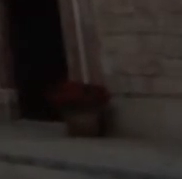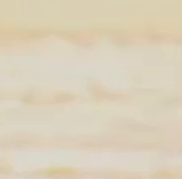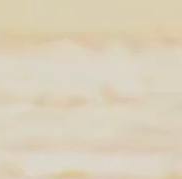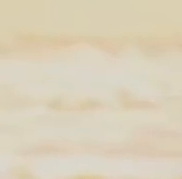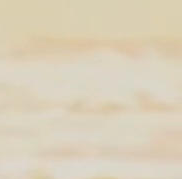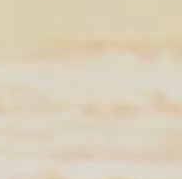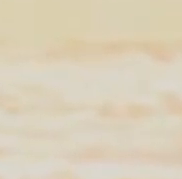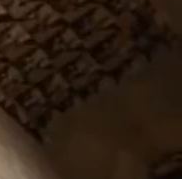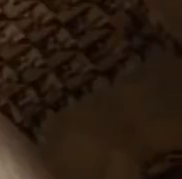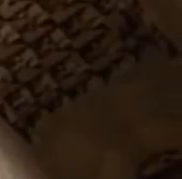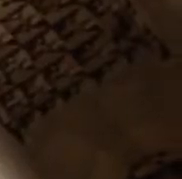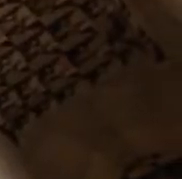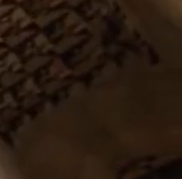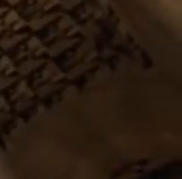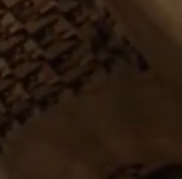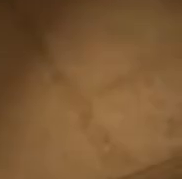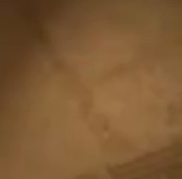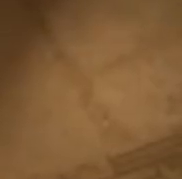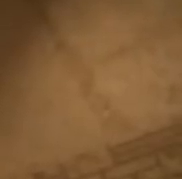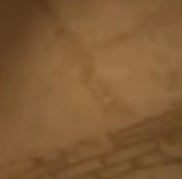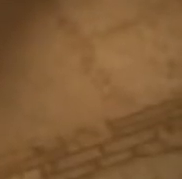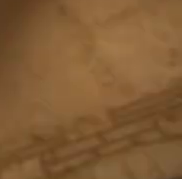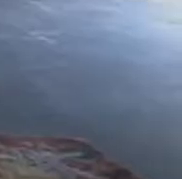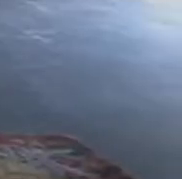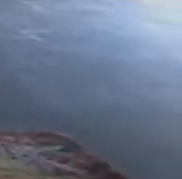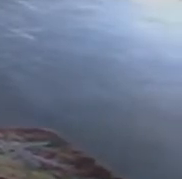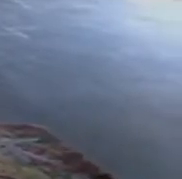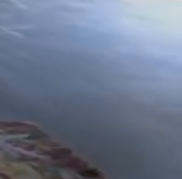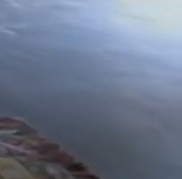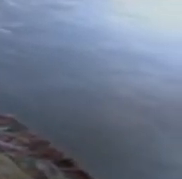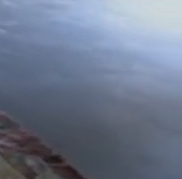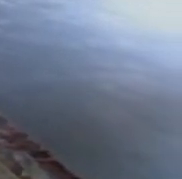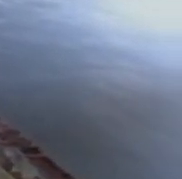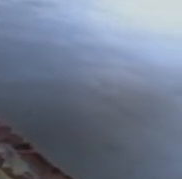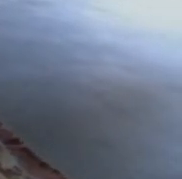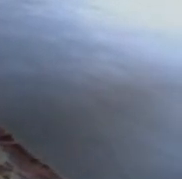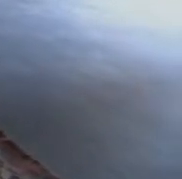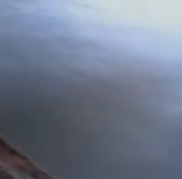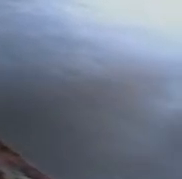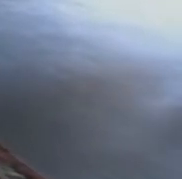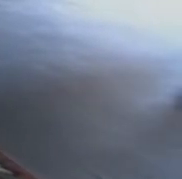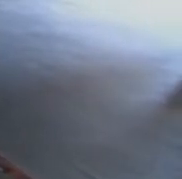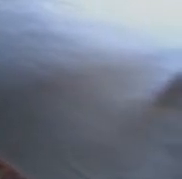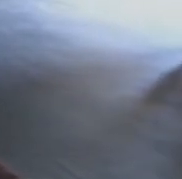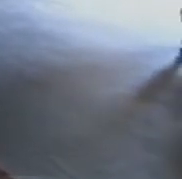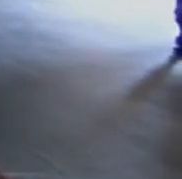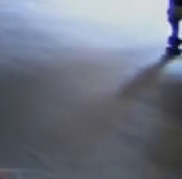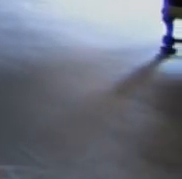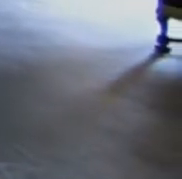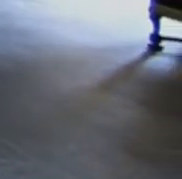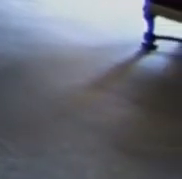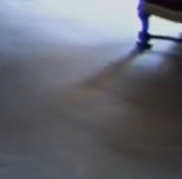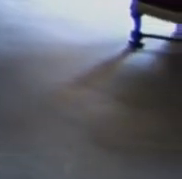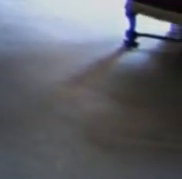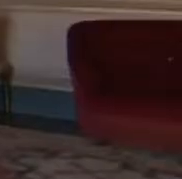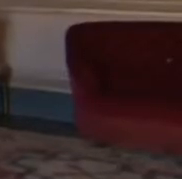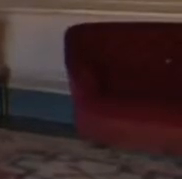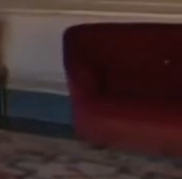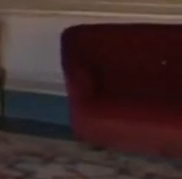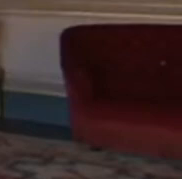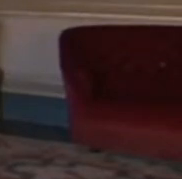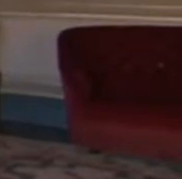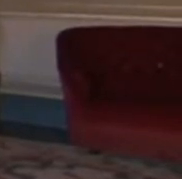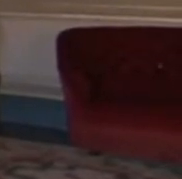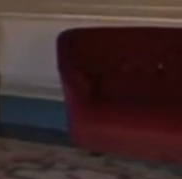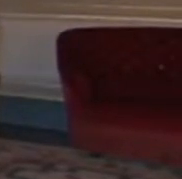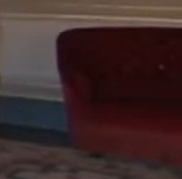cristianos conversos, moriscos y sarracenos aportaron exotismo frente a la austeridad de los arquitectos hispanos, cuyo fundamento era la